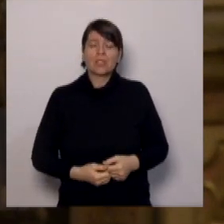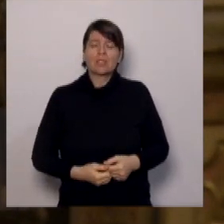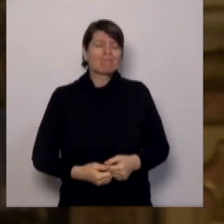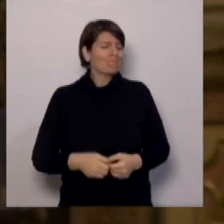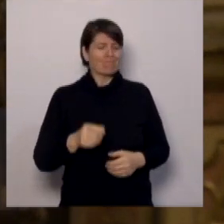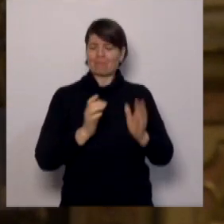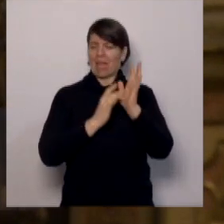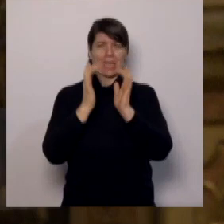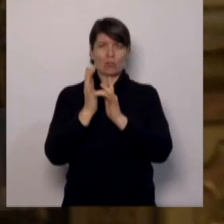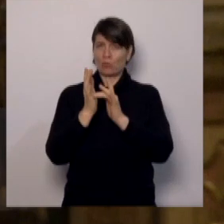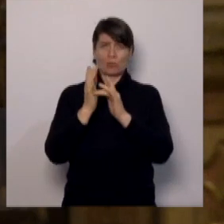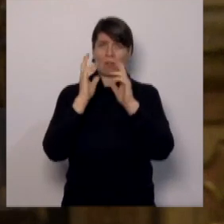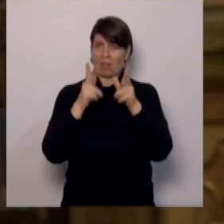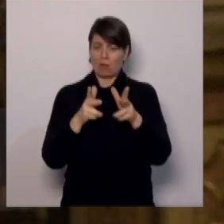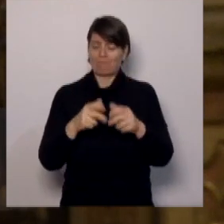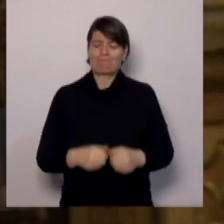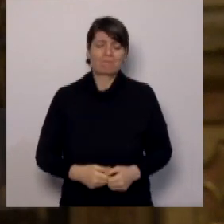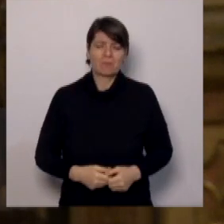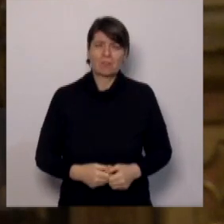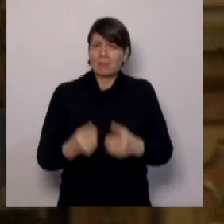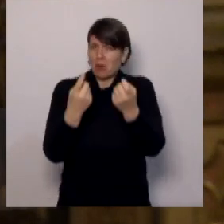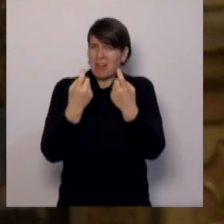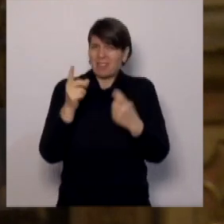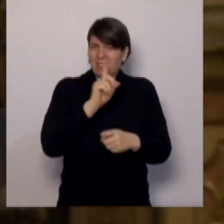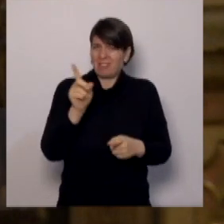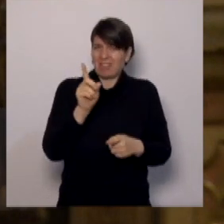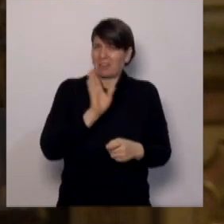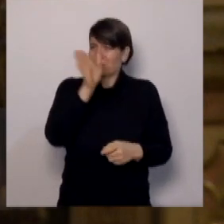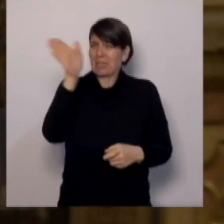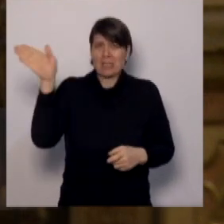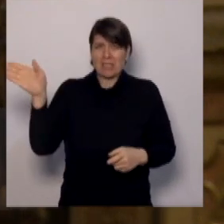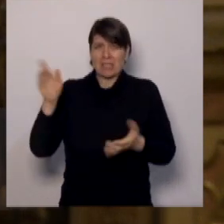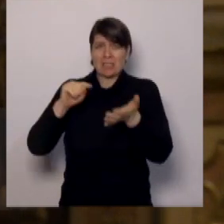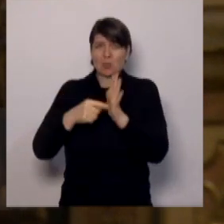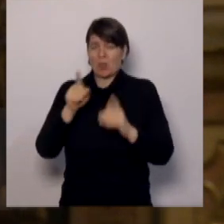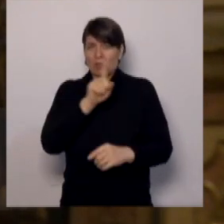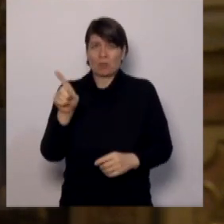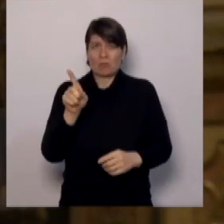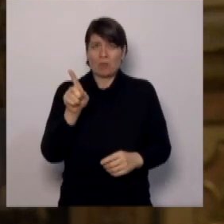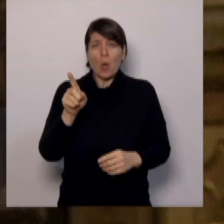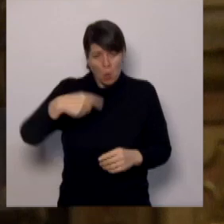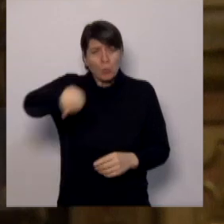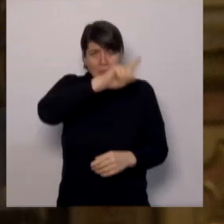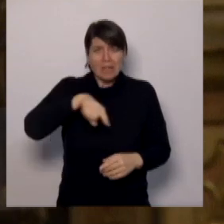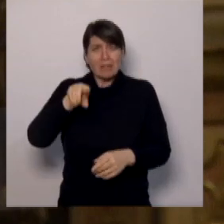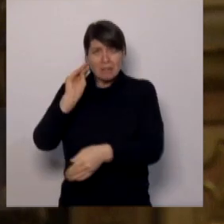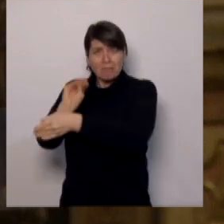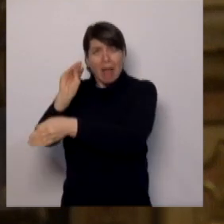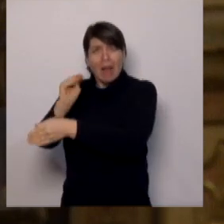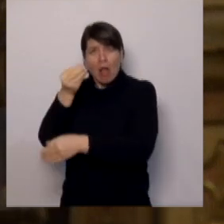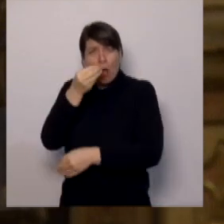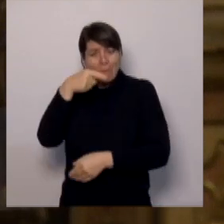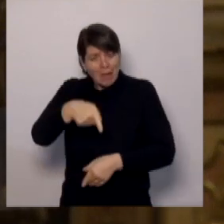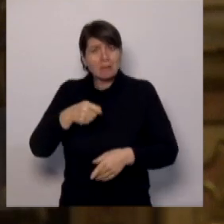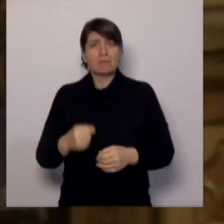alimentos». Pero Jesús les dijo: «No es necesario que vayan, denles de